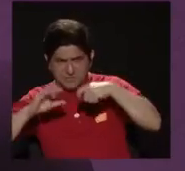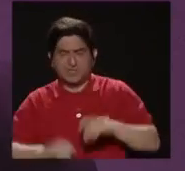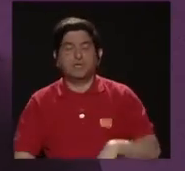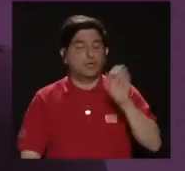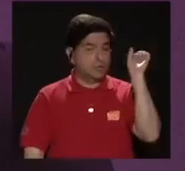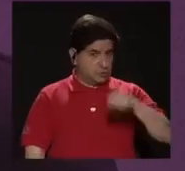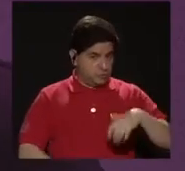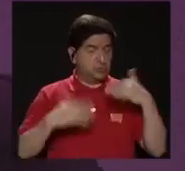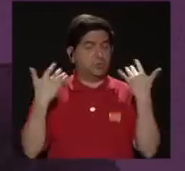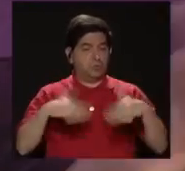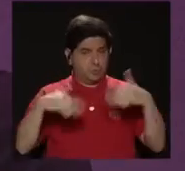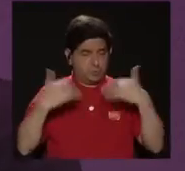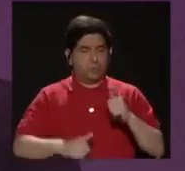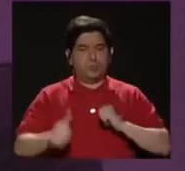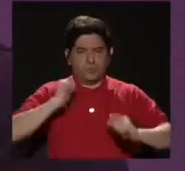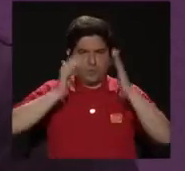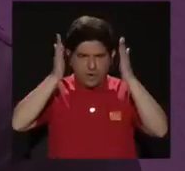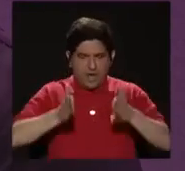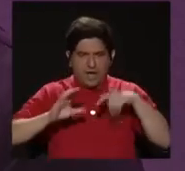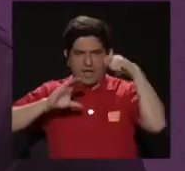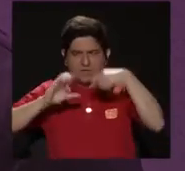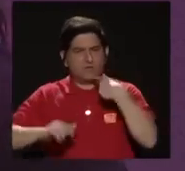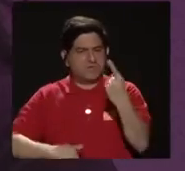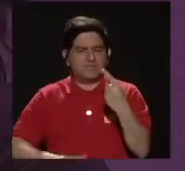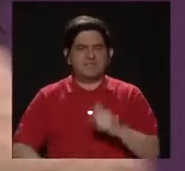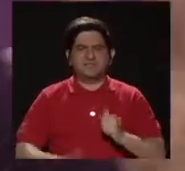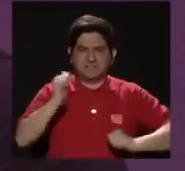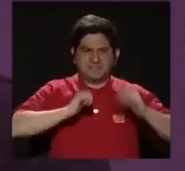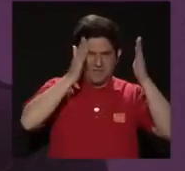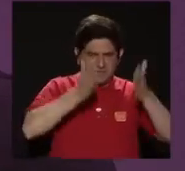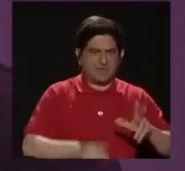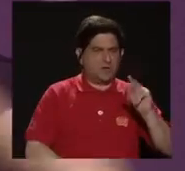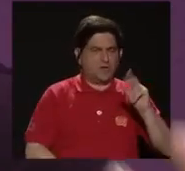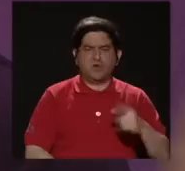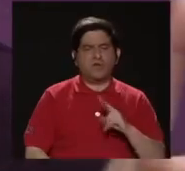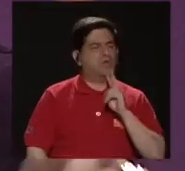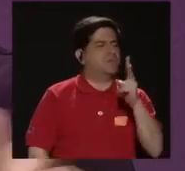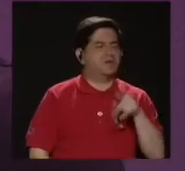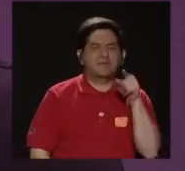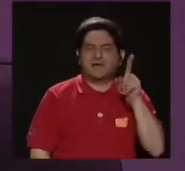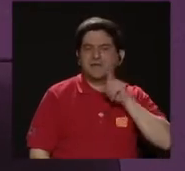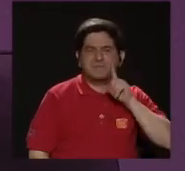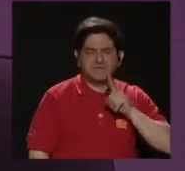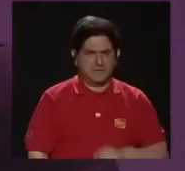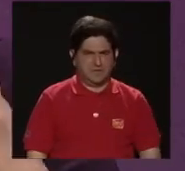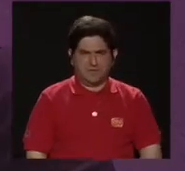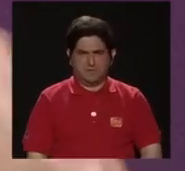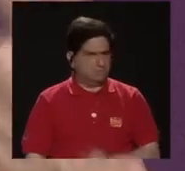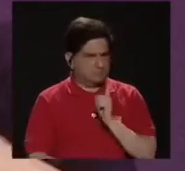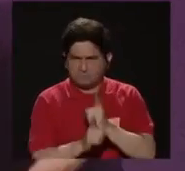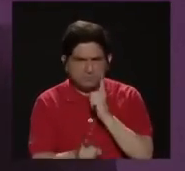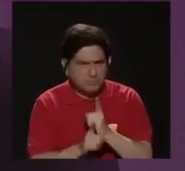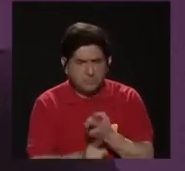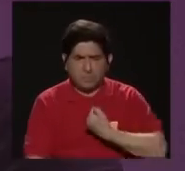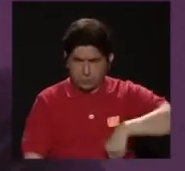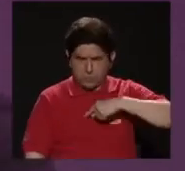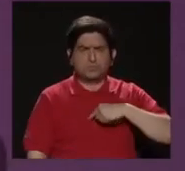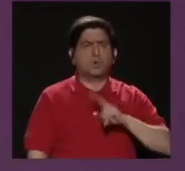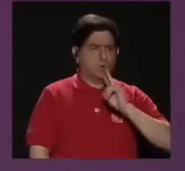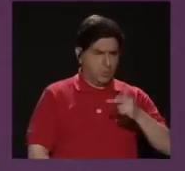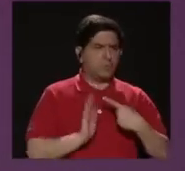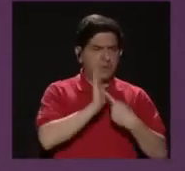enorme, porque los actores de cine dicen que los de teatro no actuamos con la verdad, que mentimos. Eso no es cierto. Actuamos con una gran verdad,